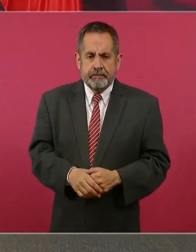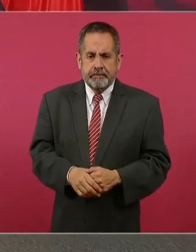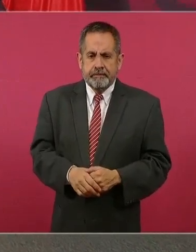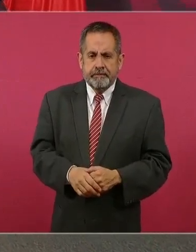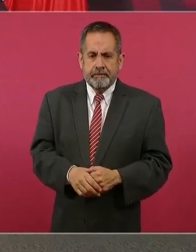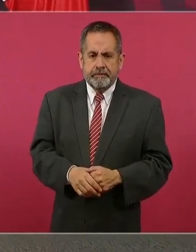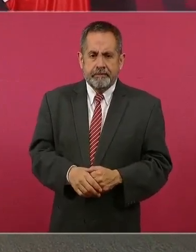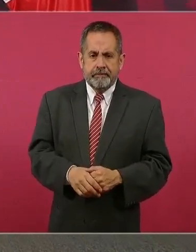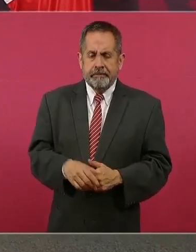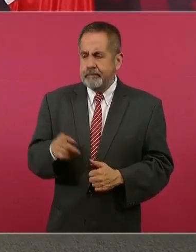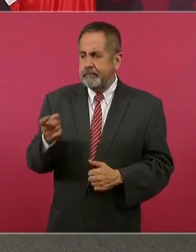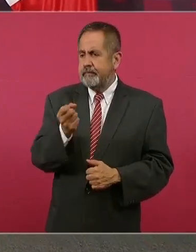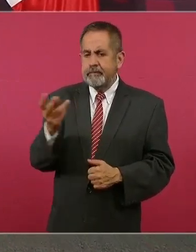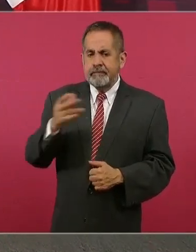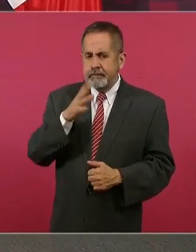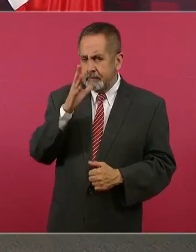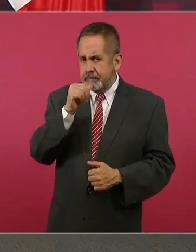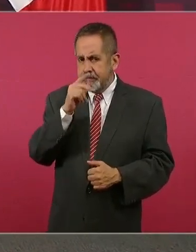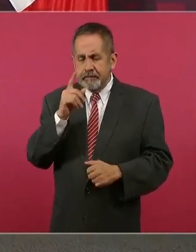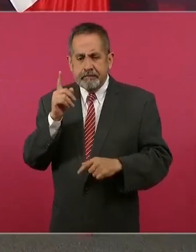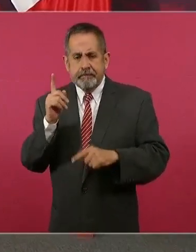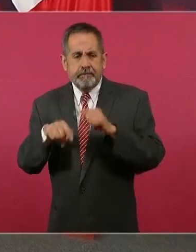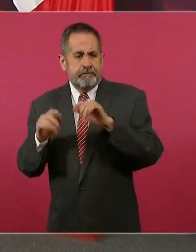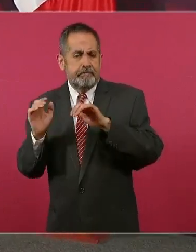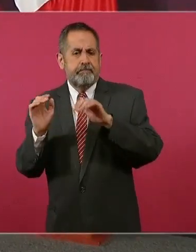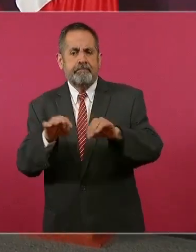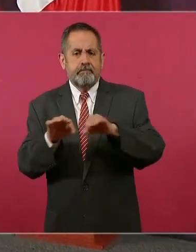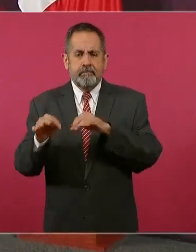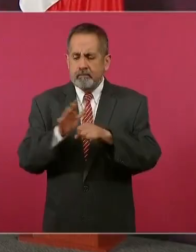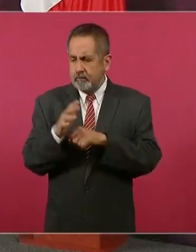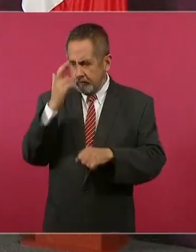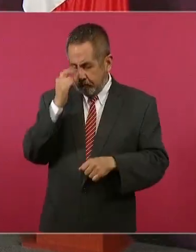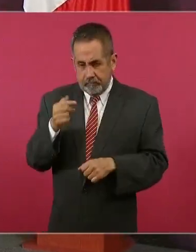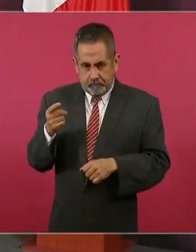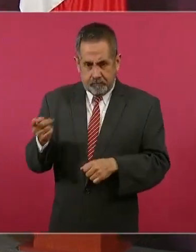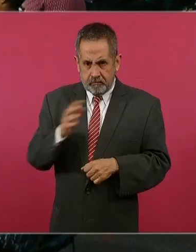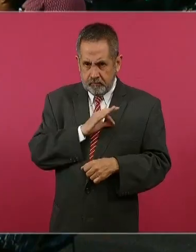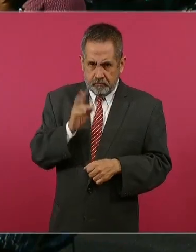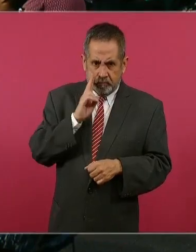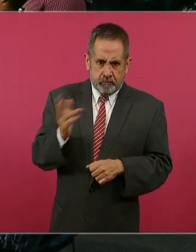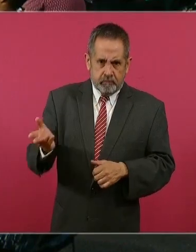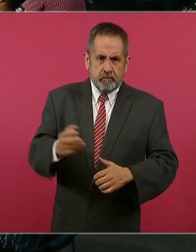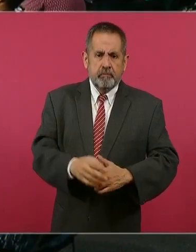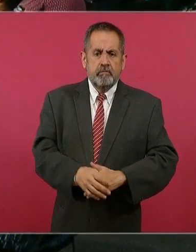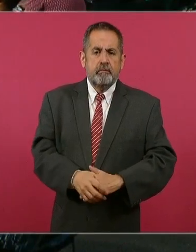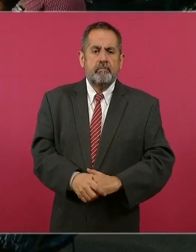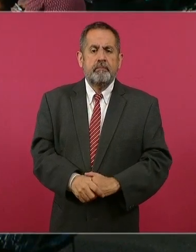que no han podido ser reinstalados y cuál es la razón? Si puede.